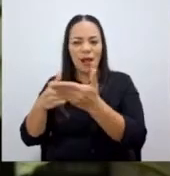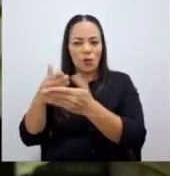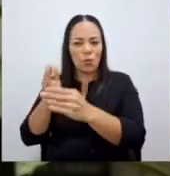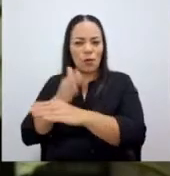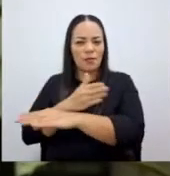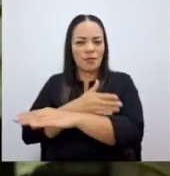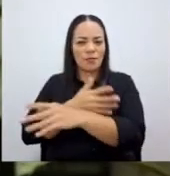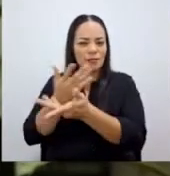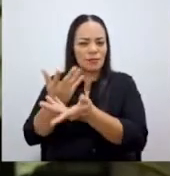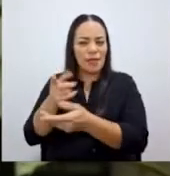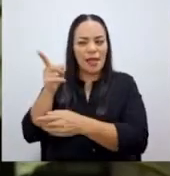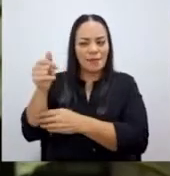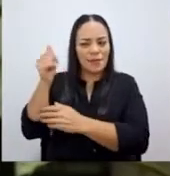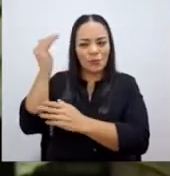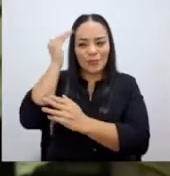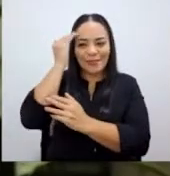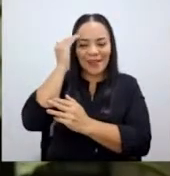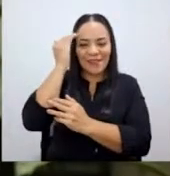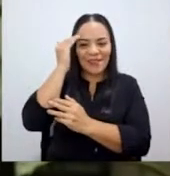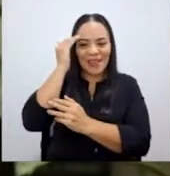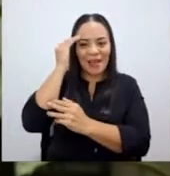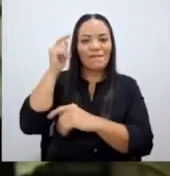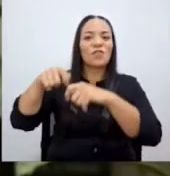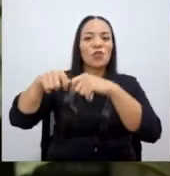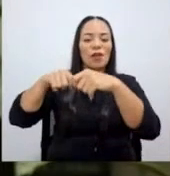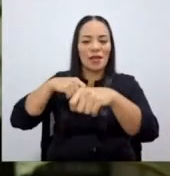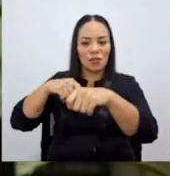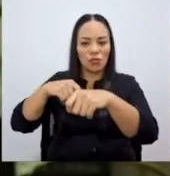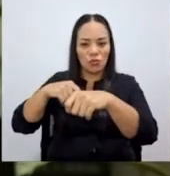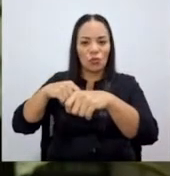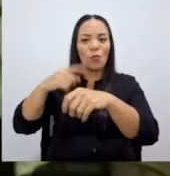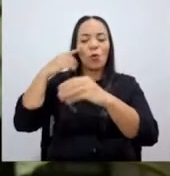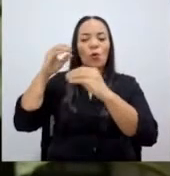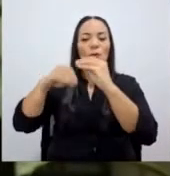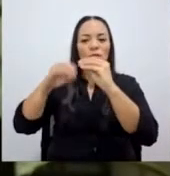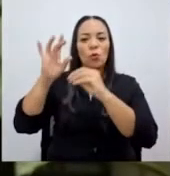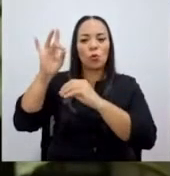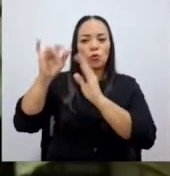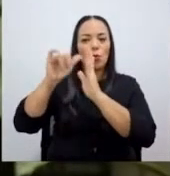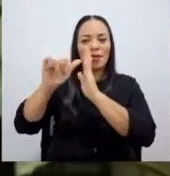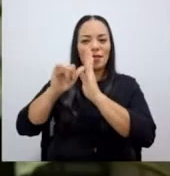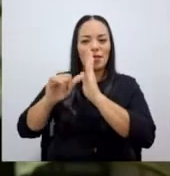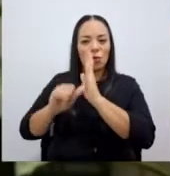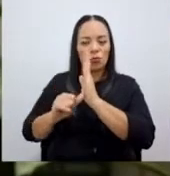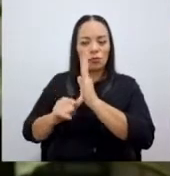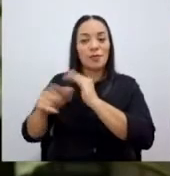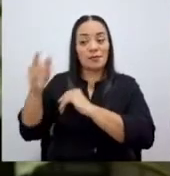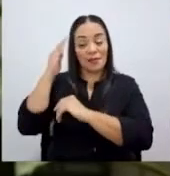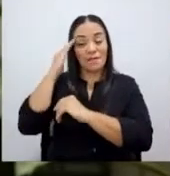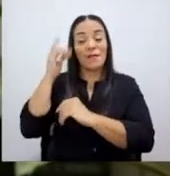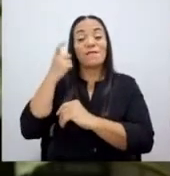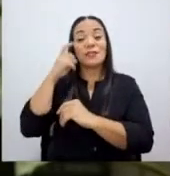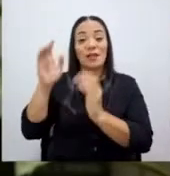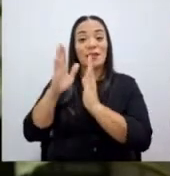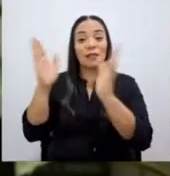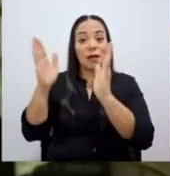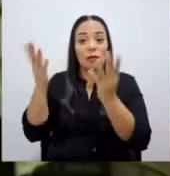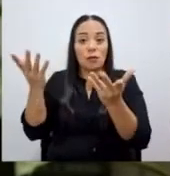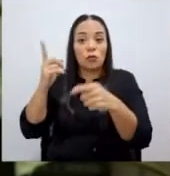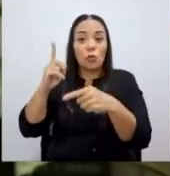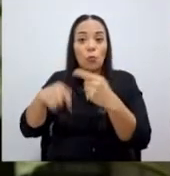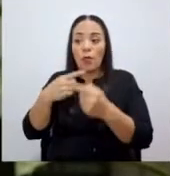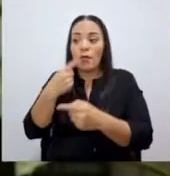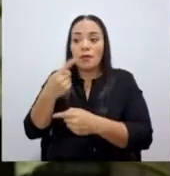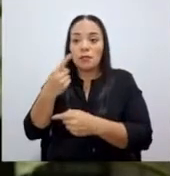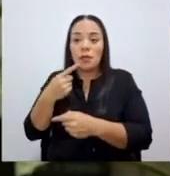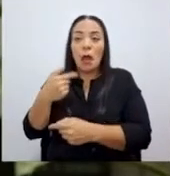Él sabía que estaba violando al menos 8 artículos, porque un fiscal general no puede alegar